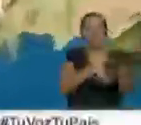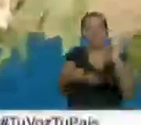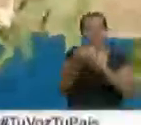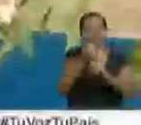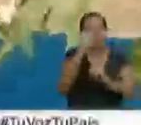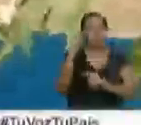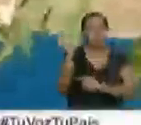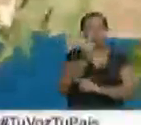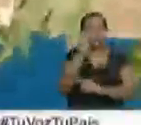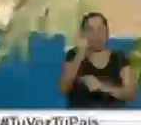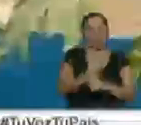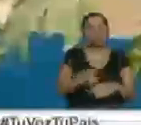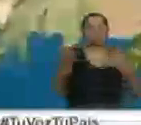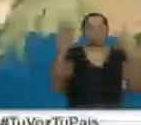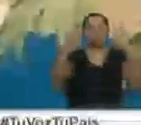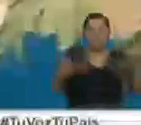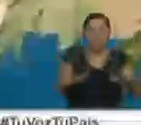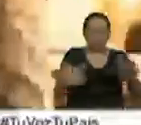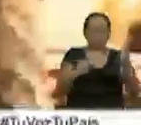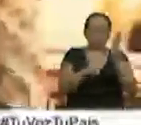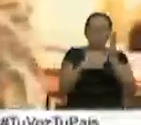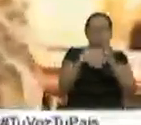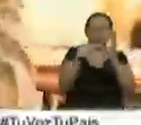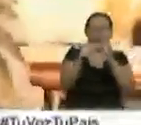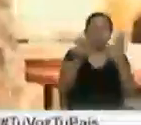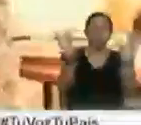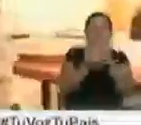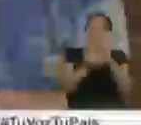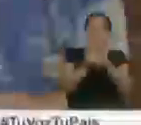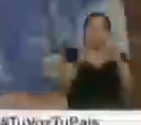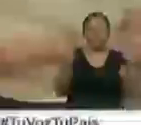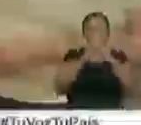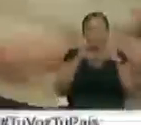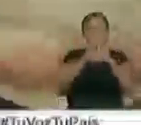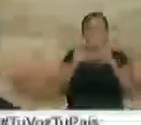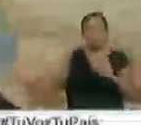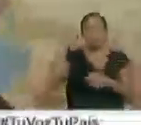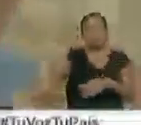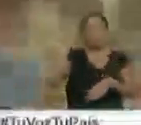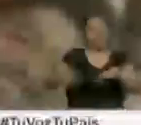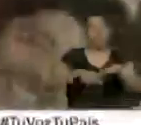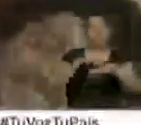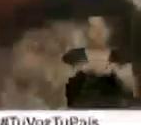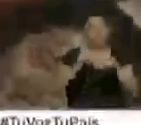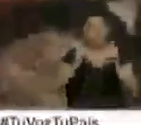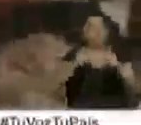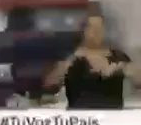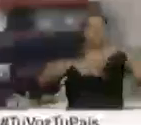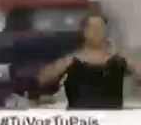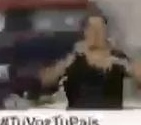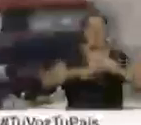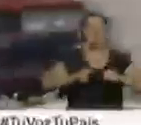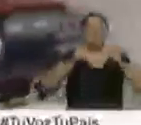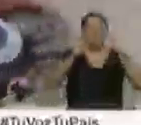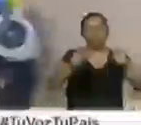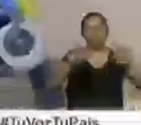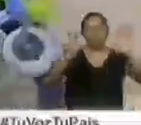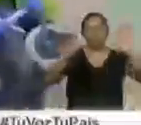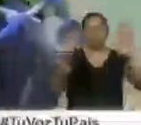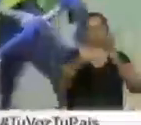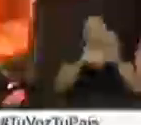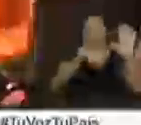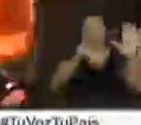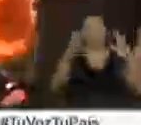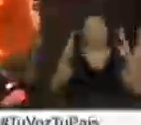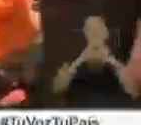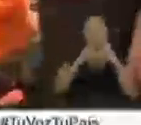nacional. A través del Ministerio de Desarrollo Urbano y Vivienda Midubi, el Gobierno Nacional construyó y entregó 8.800 casas